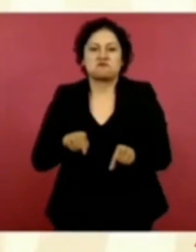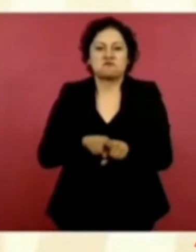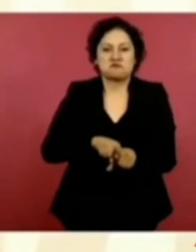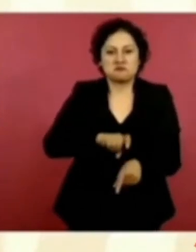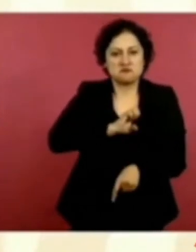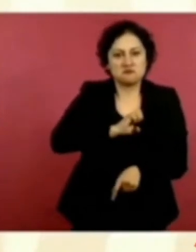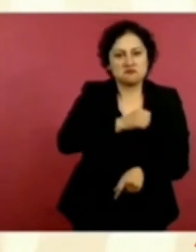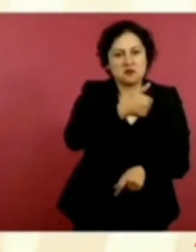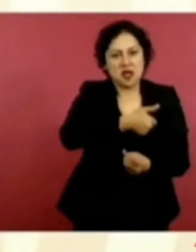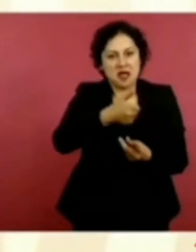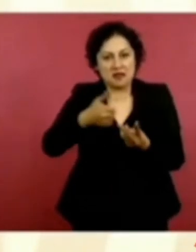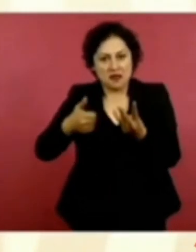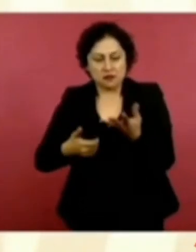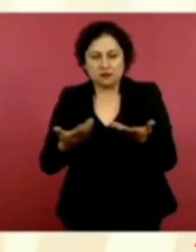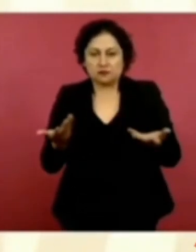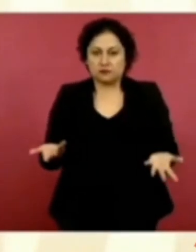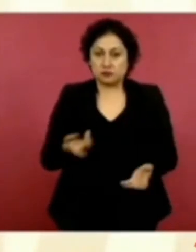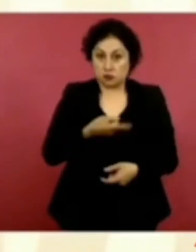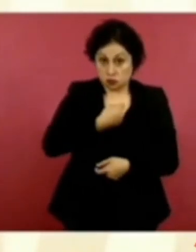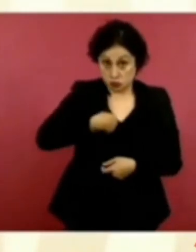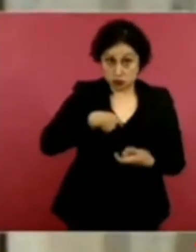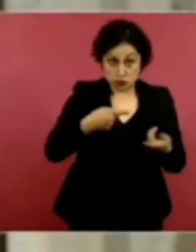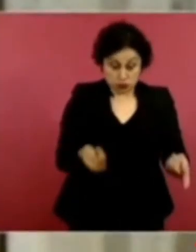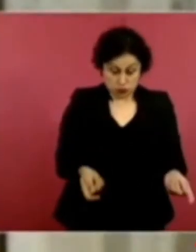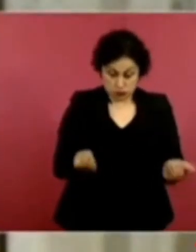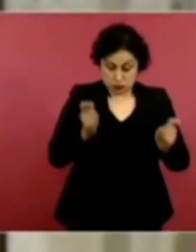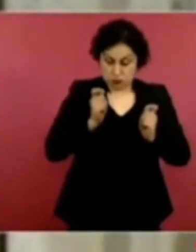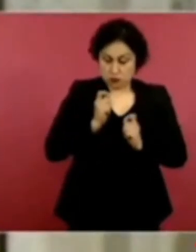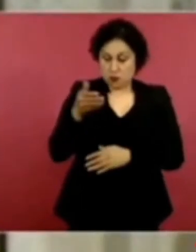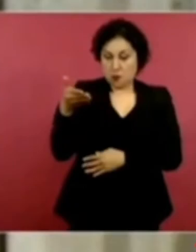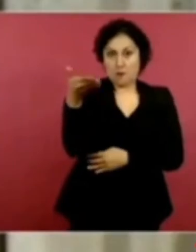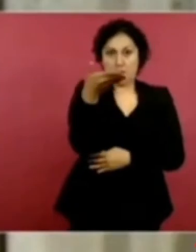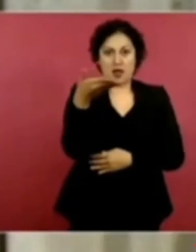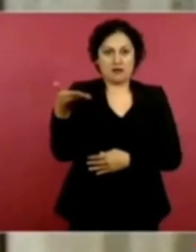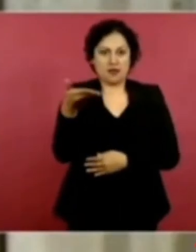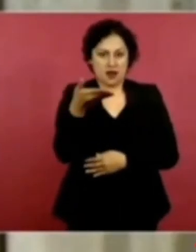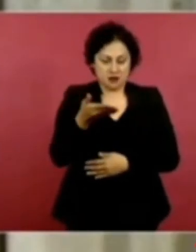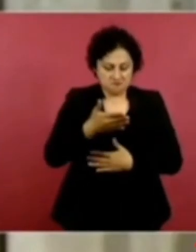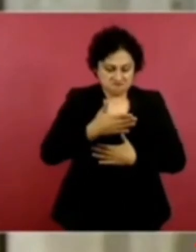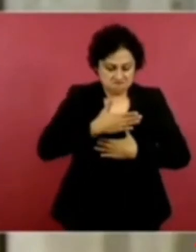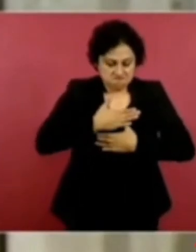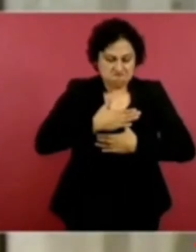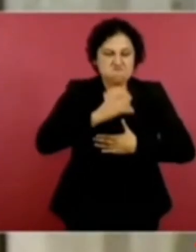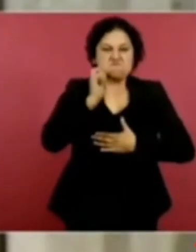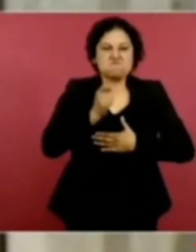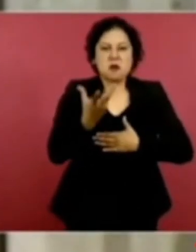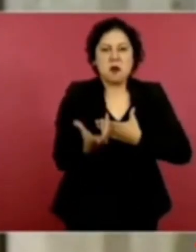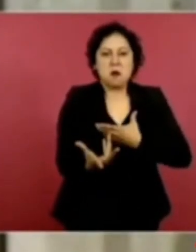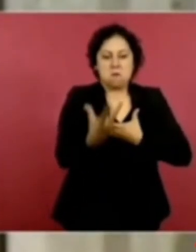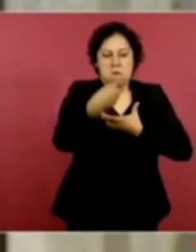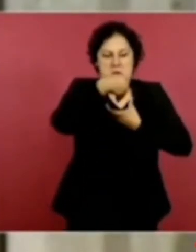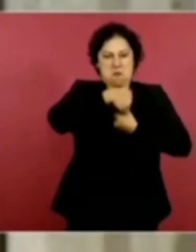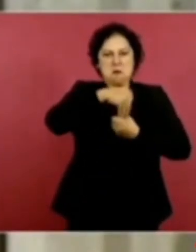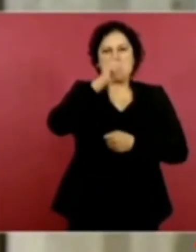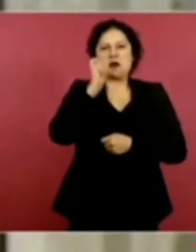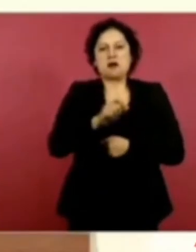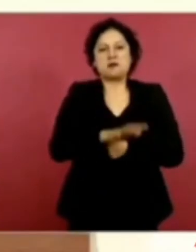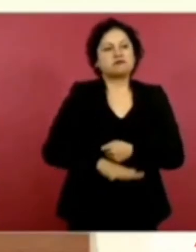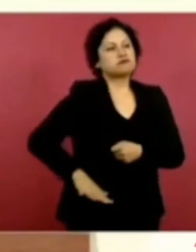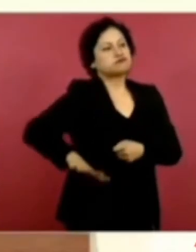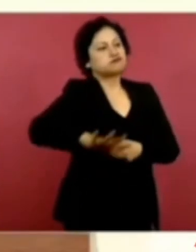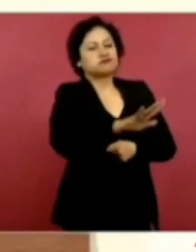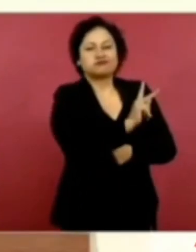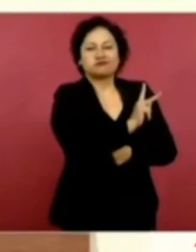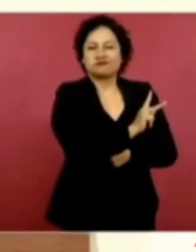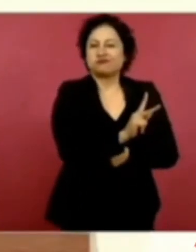Tengamos presente que mientras llevamos la bandera mexicana en nuestro pecho, no estamos solos. Tenemos el apoyo y los deseos de